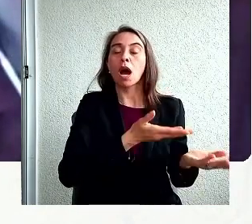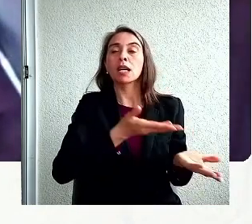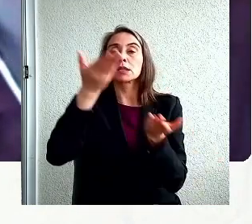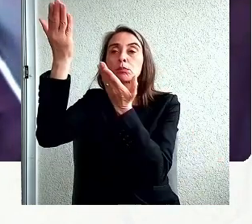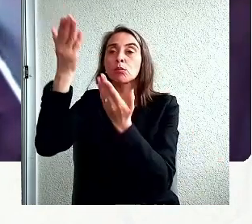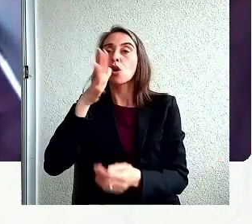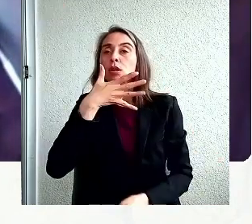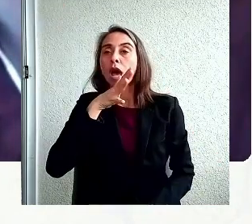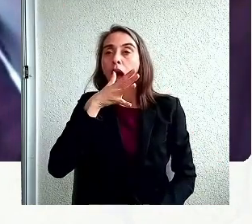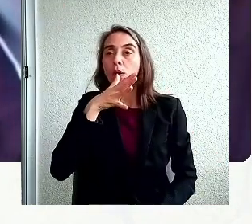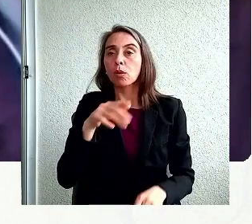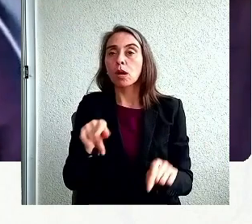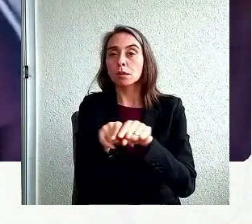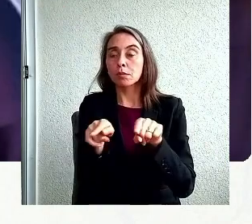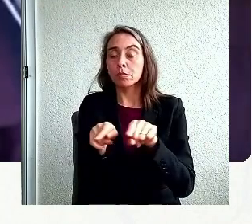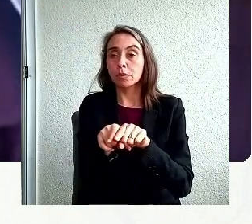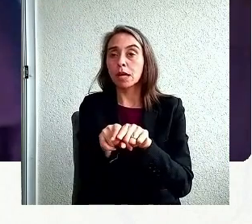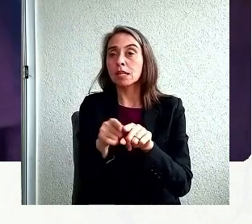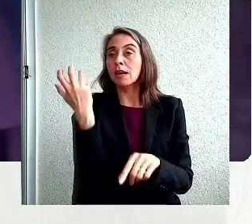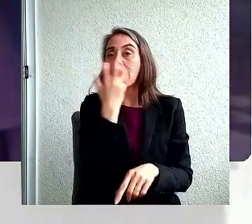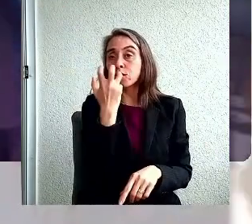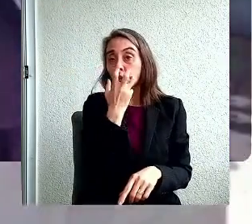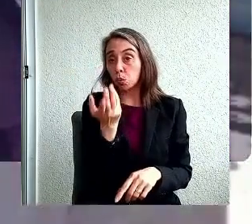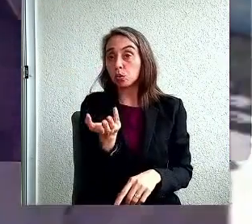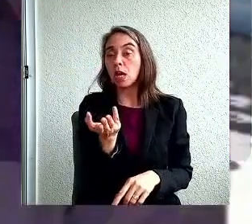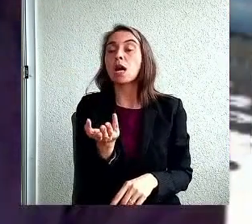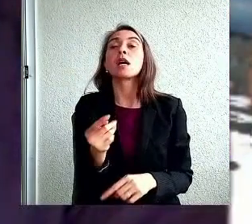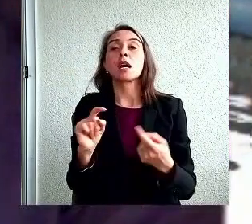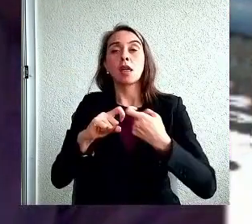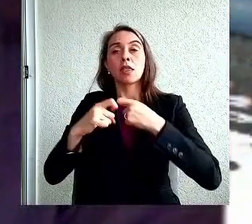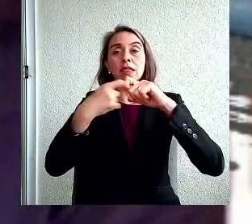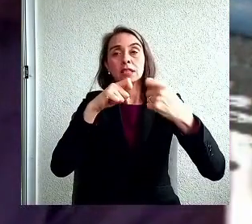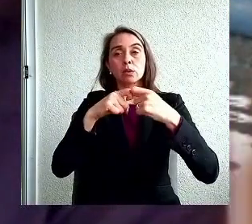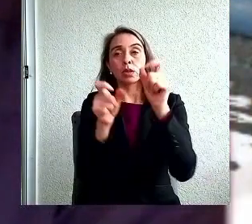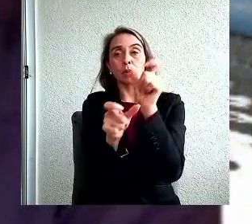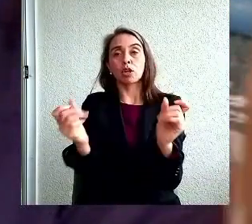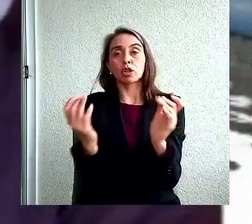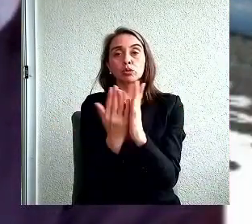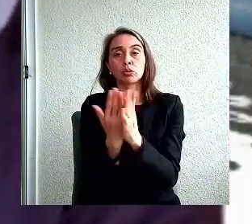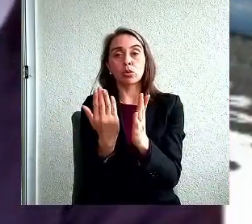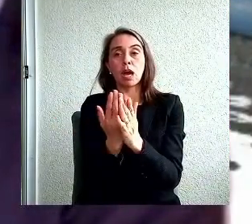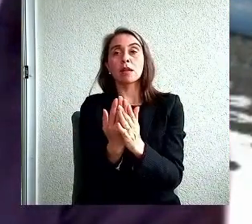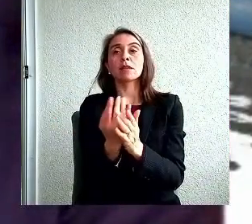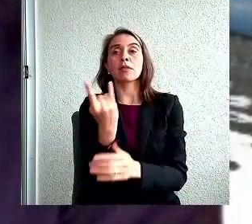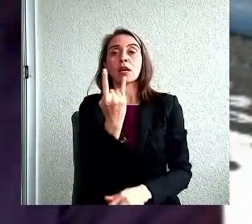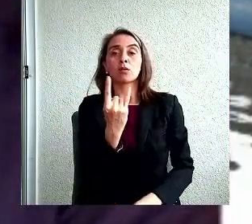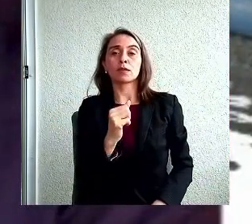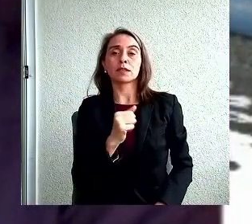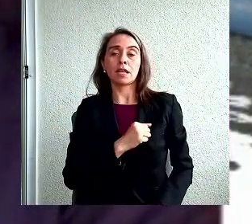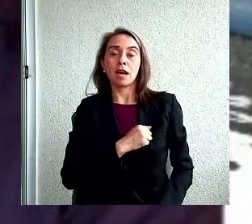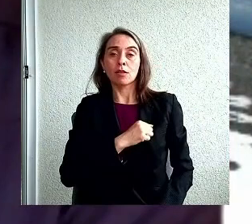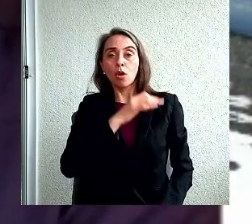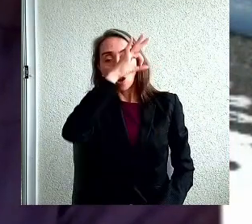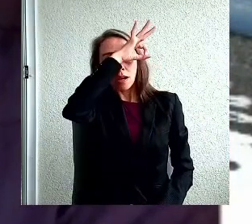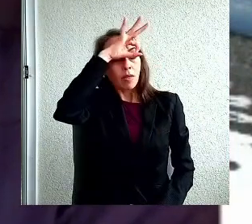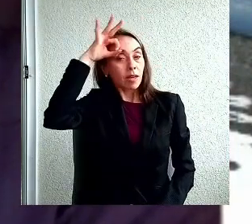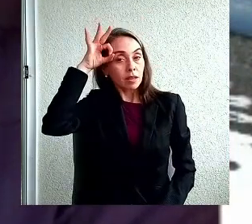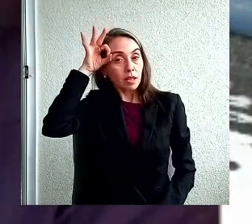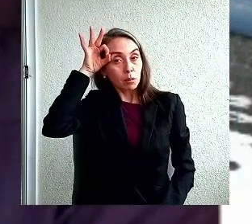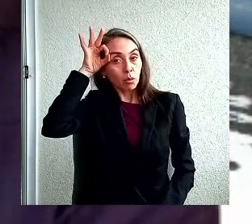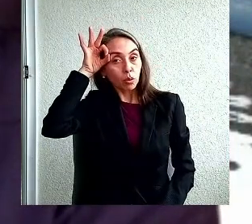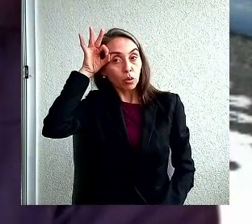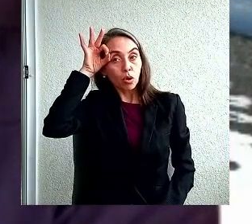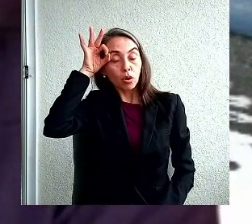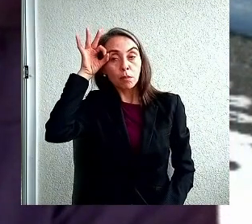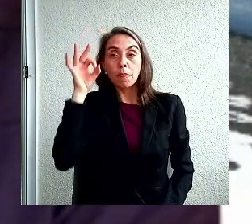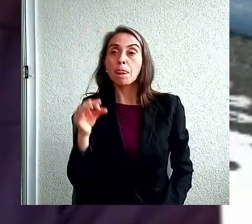Entonces, claro, también hemos discutido esto con algunos estudiantes también acá en la Católica y en Temuco, en relación a que no